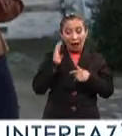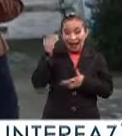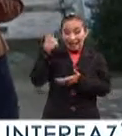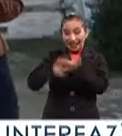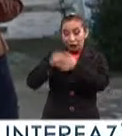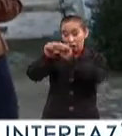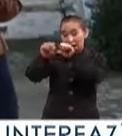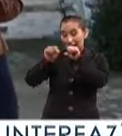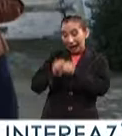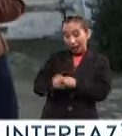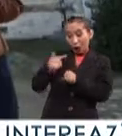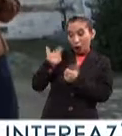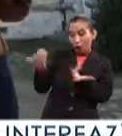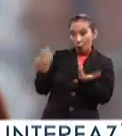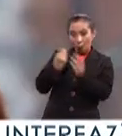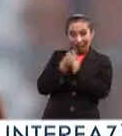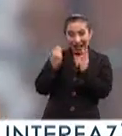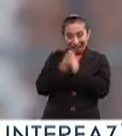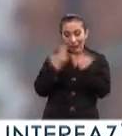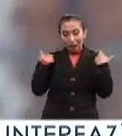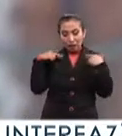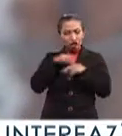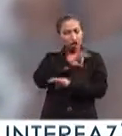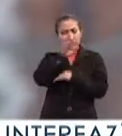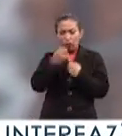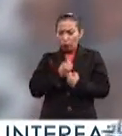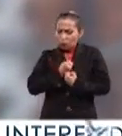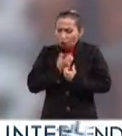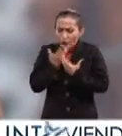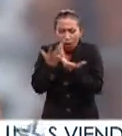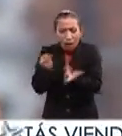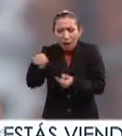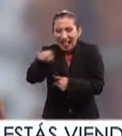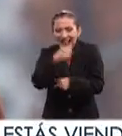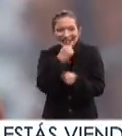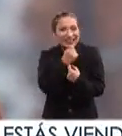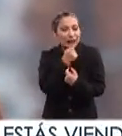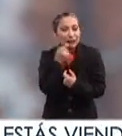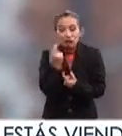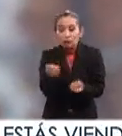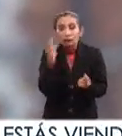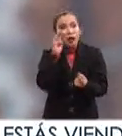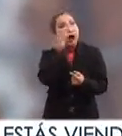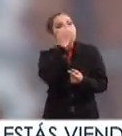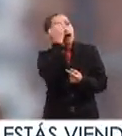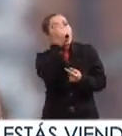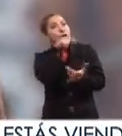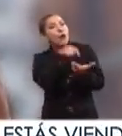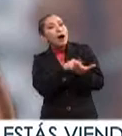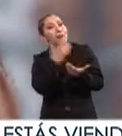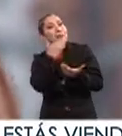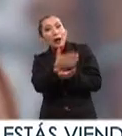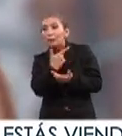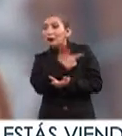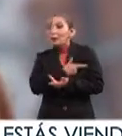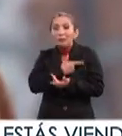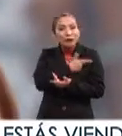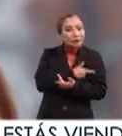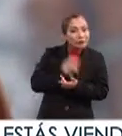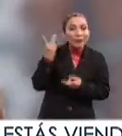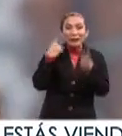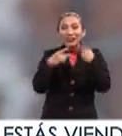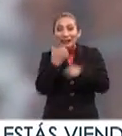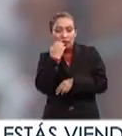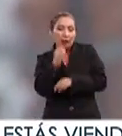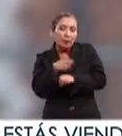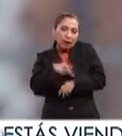dentro de un aula de clases voy a dar todo de mí para que los niños vean en la escuela ese espacio donde ellos van con gusto.